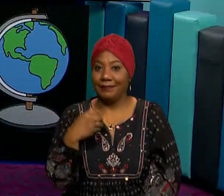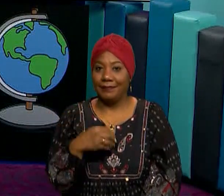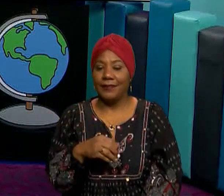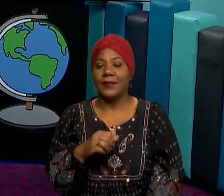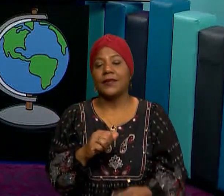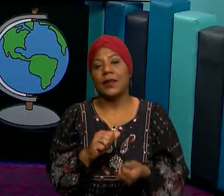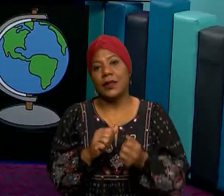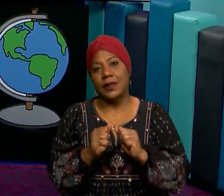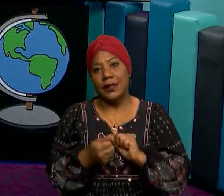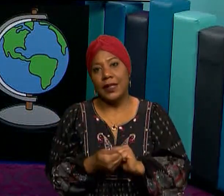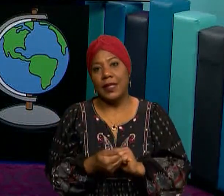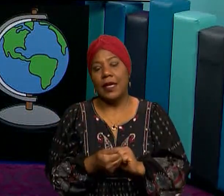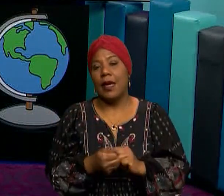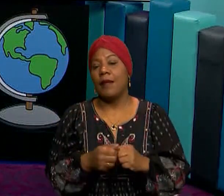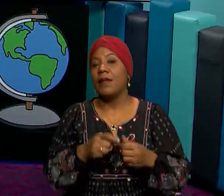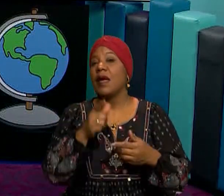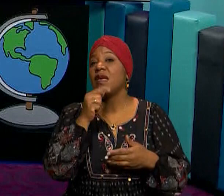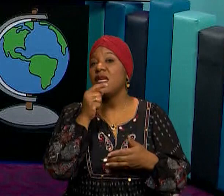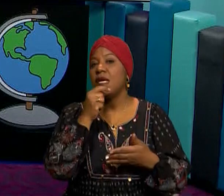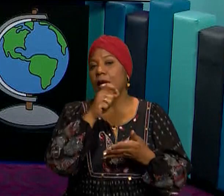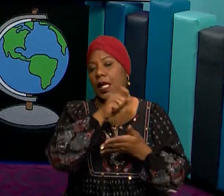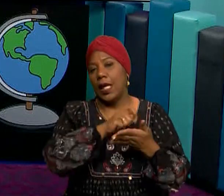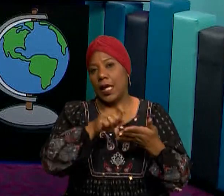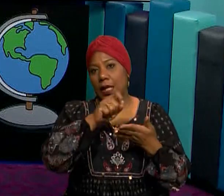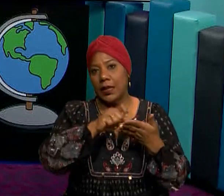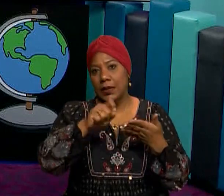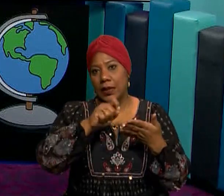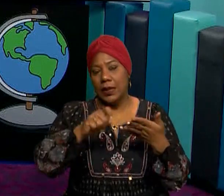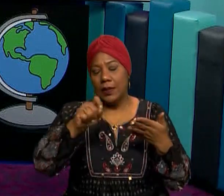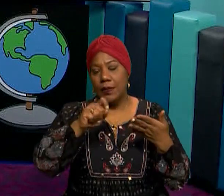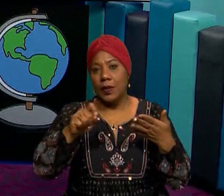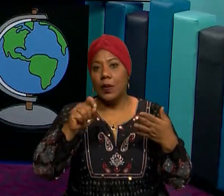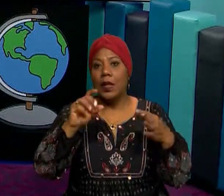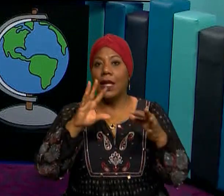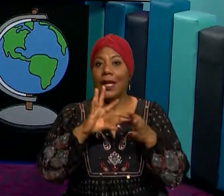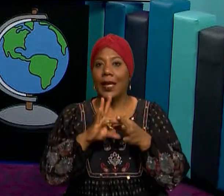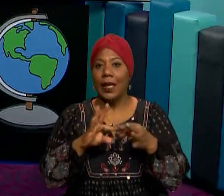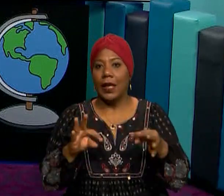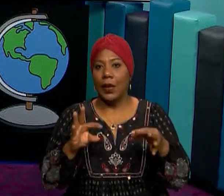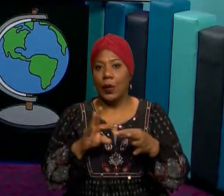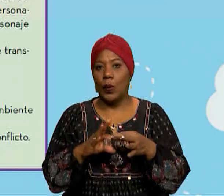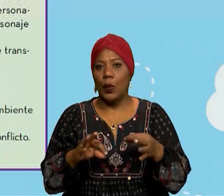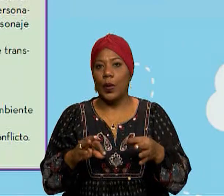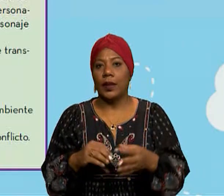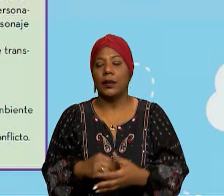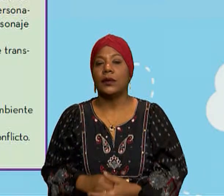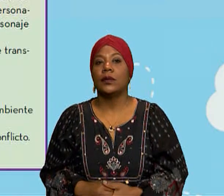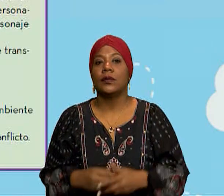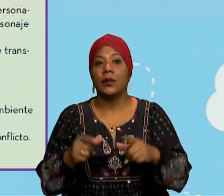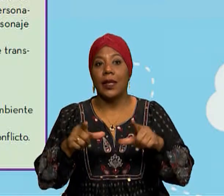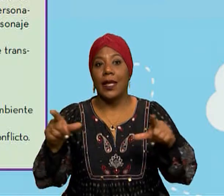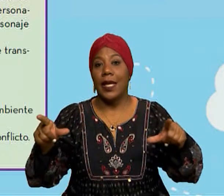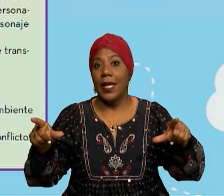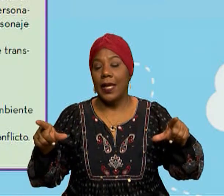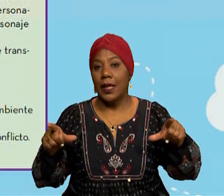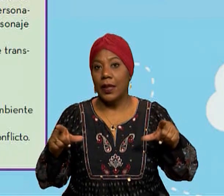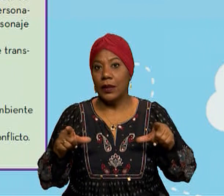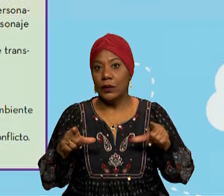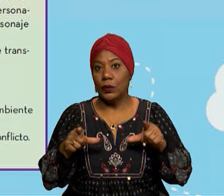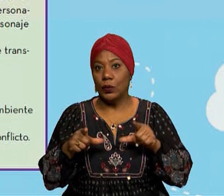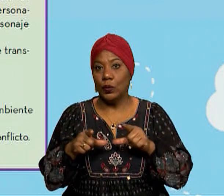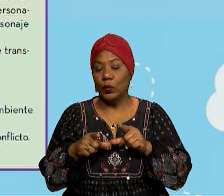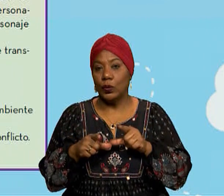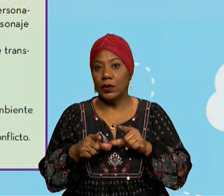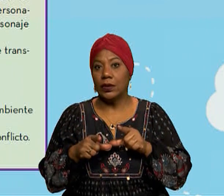variar dependiendo la situación del narrador. El lugar se refiere al sitio donde se desarrolla